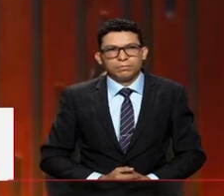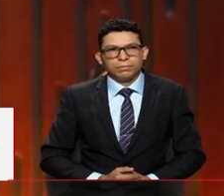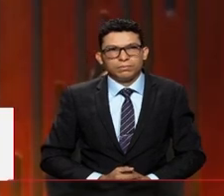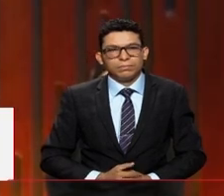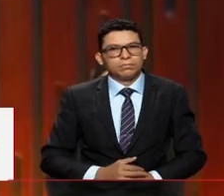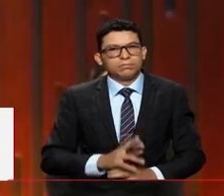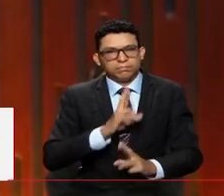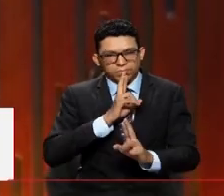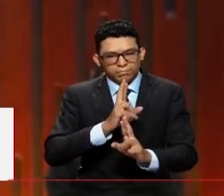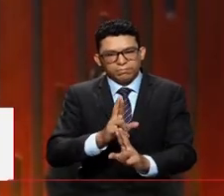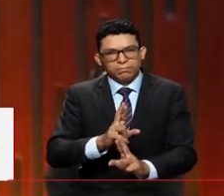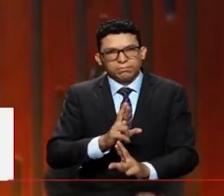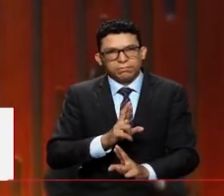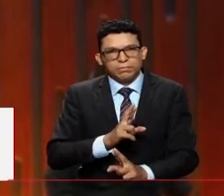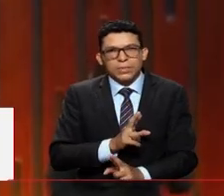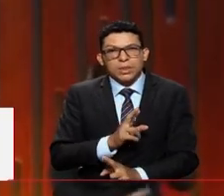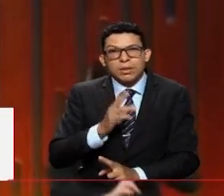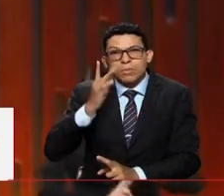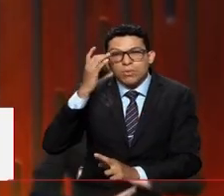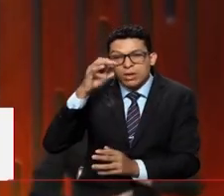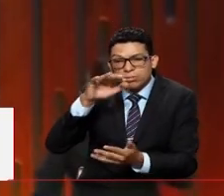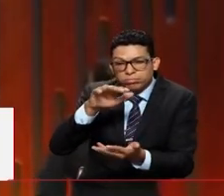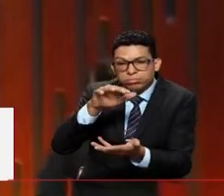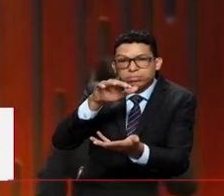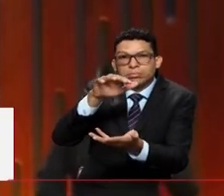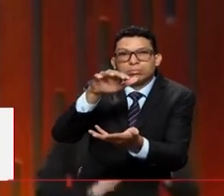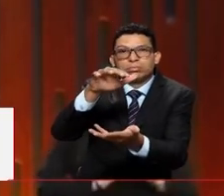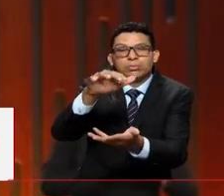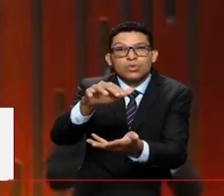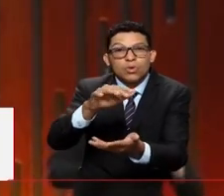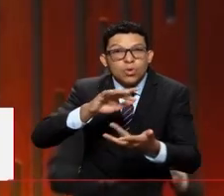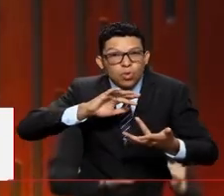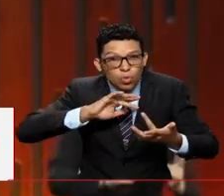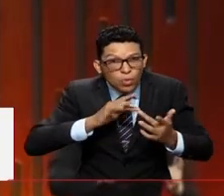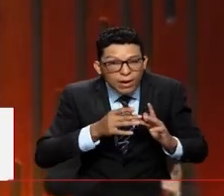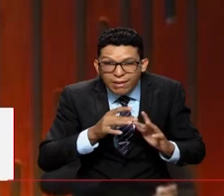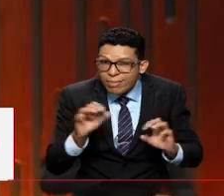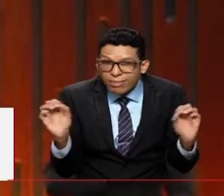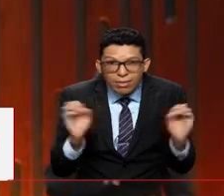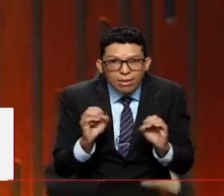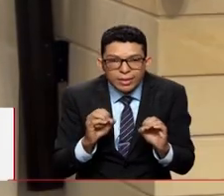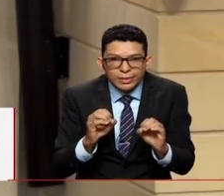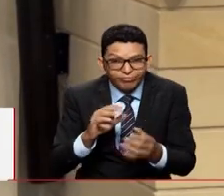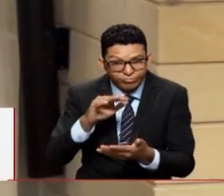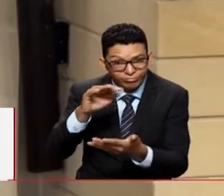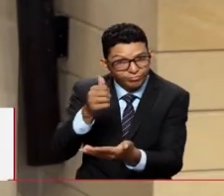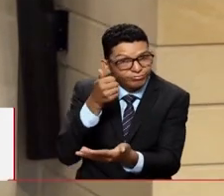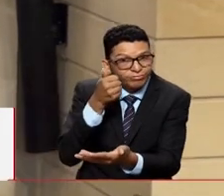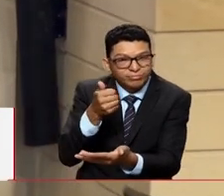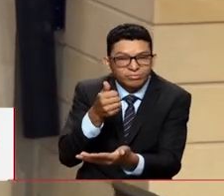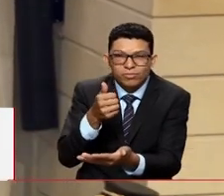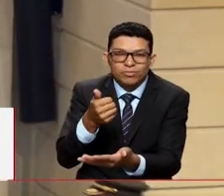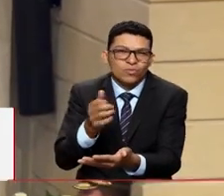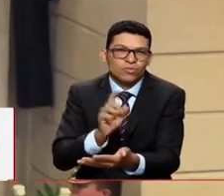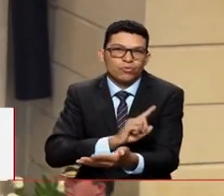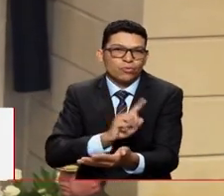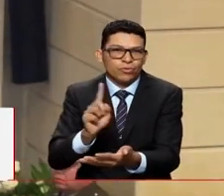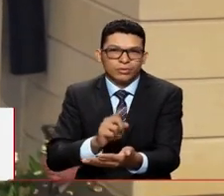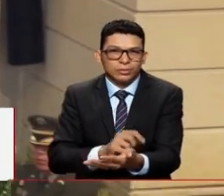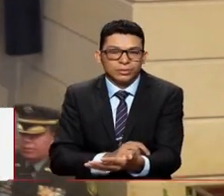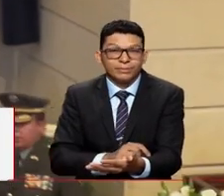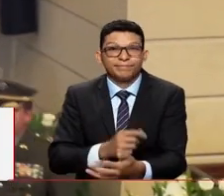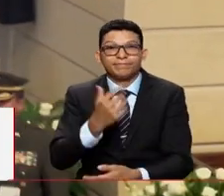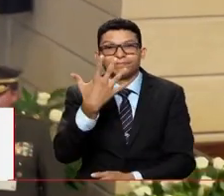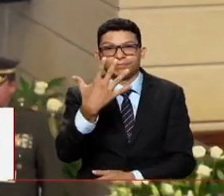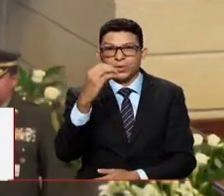me respondió porque un regalo que no duele no es un buen regalo el 50% de las obras del